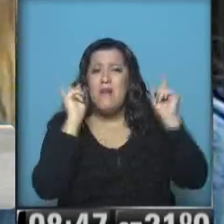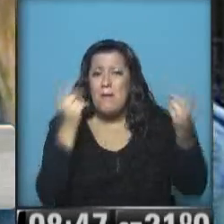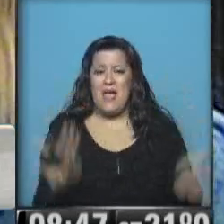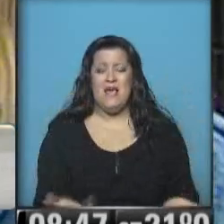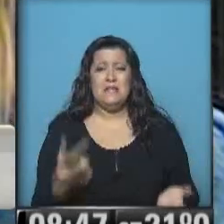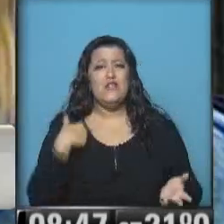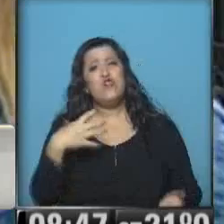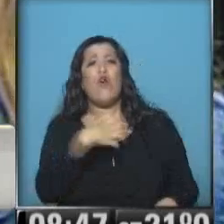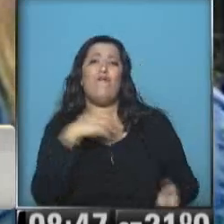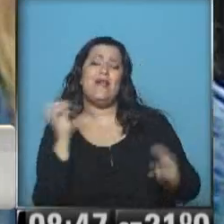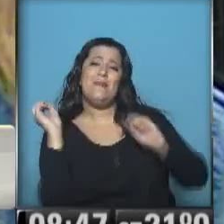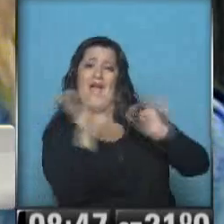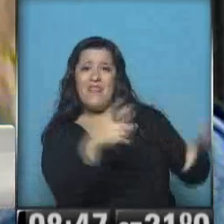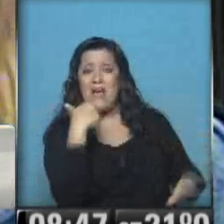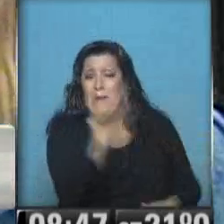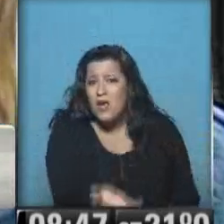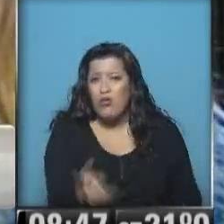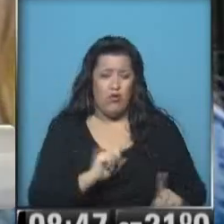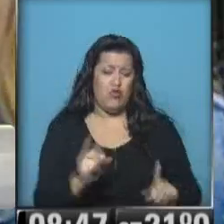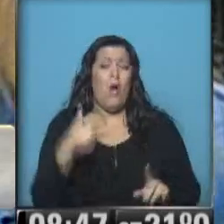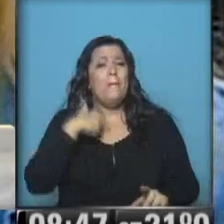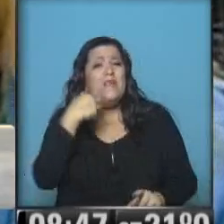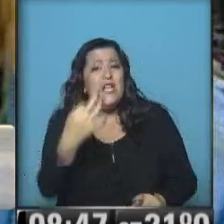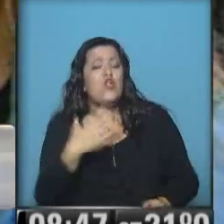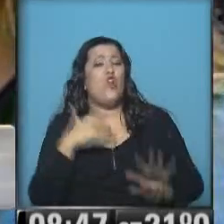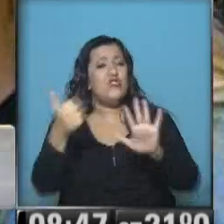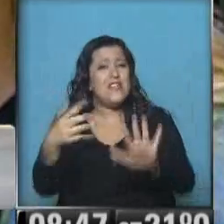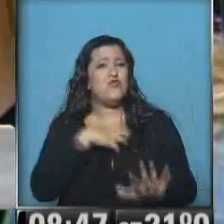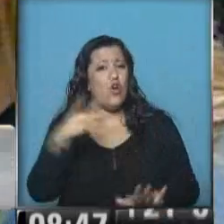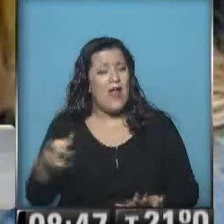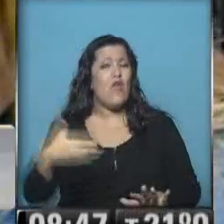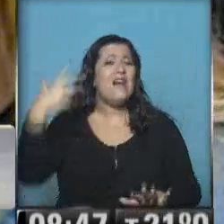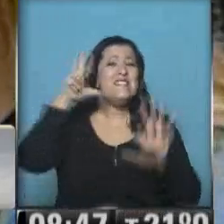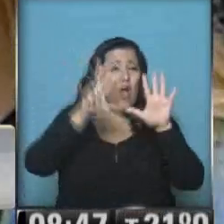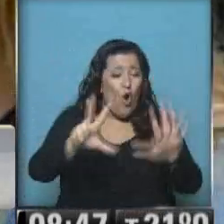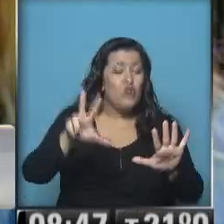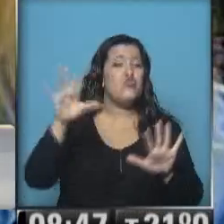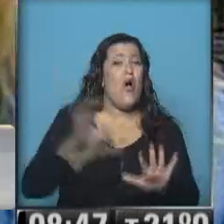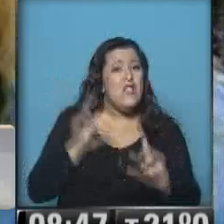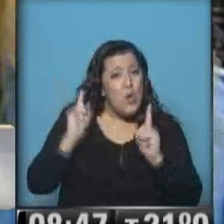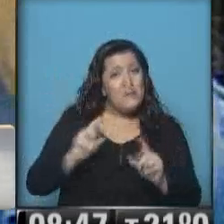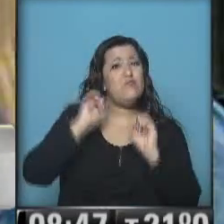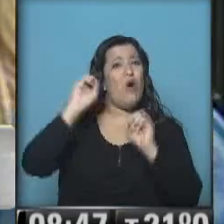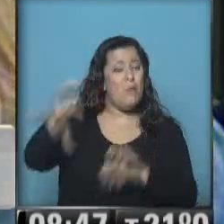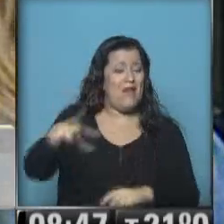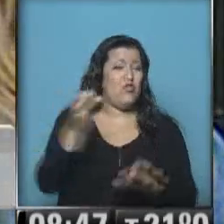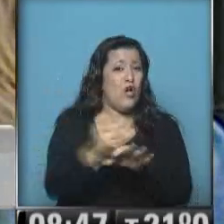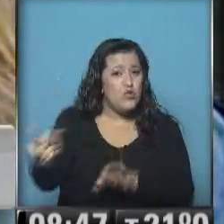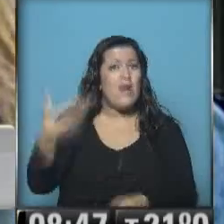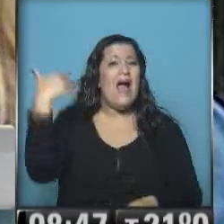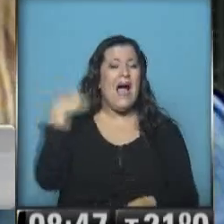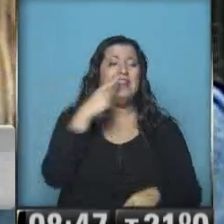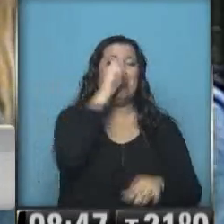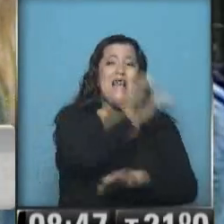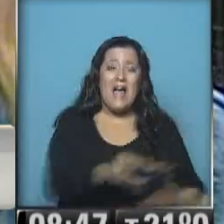venir a traer a nuestros hijos yo tengo a mi hijo en sexto grado lo mandó hace ocho años a este colegio cuando me hablaban del jardín